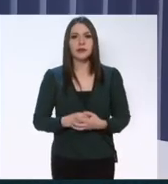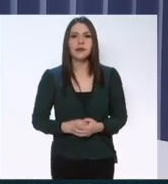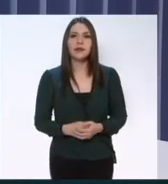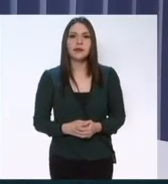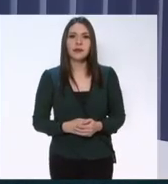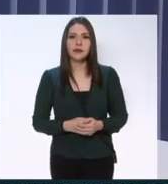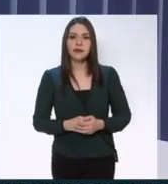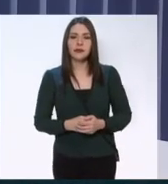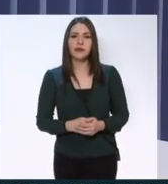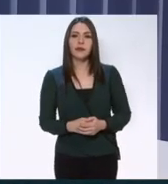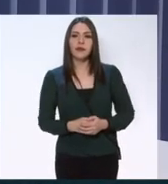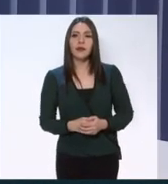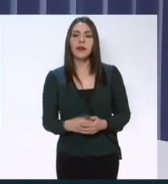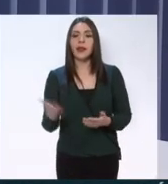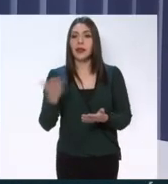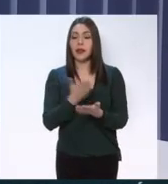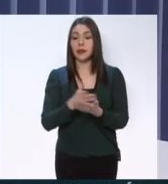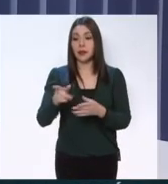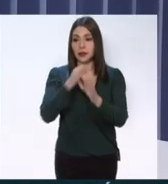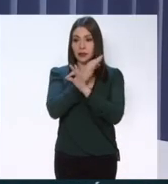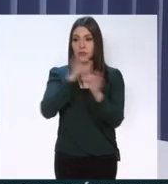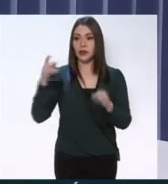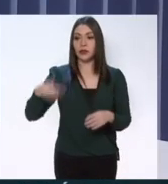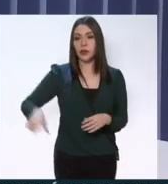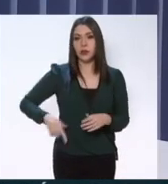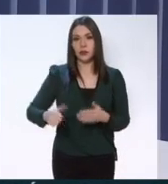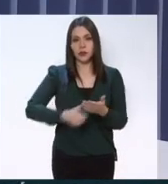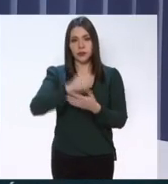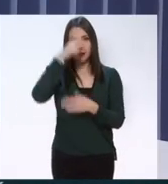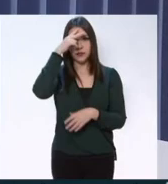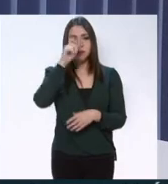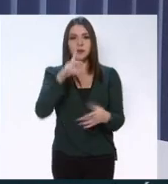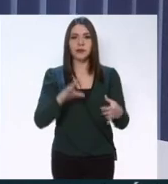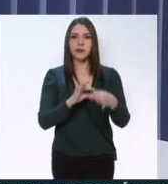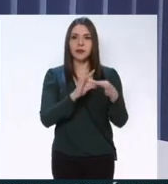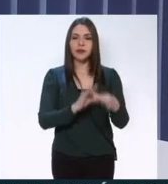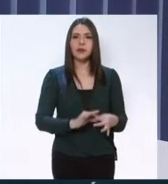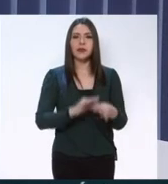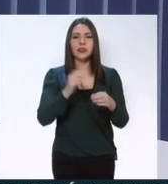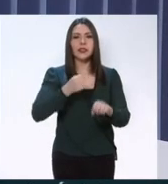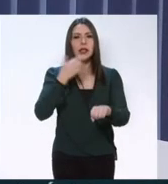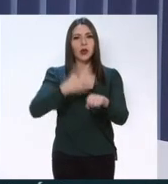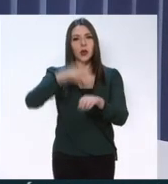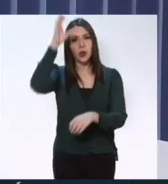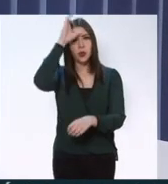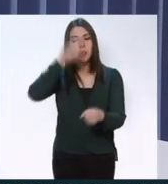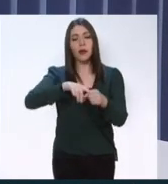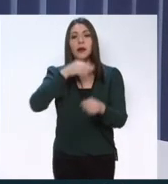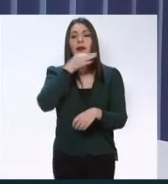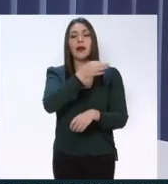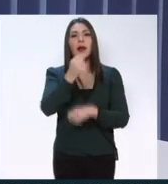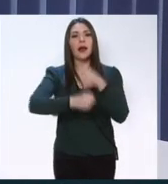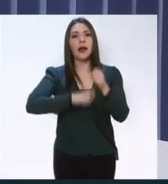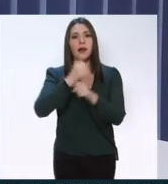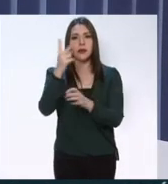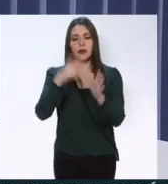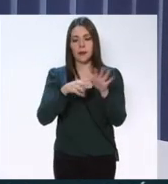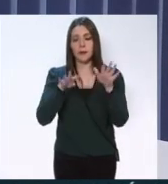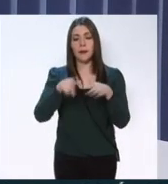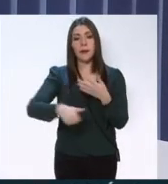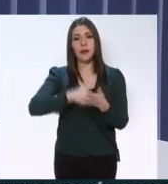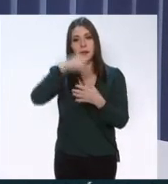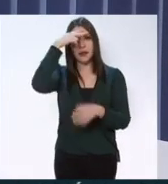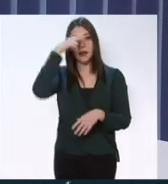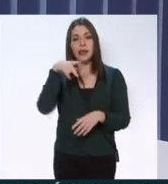Bueno, otro anuncio que se dio por parte del gobierno capitalino de la mano de la Secretaría de Cultura, se dijo que se busca que para el 2019 la Ciudad de México sea la